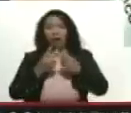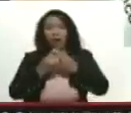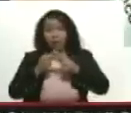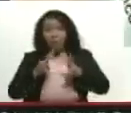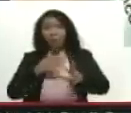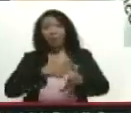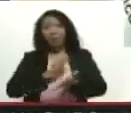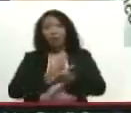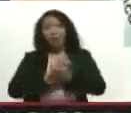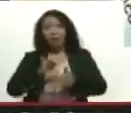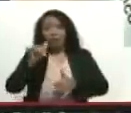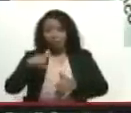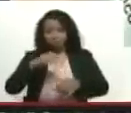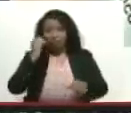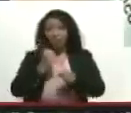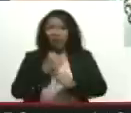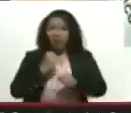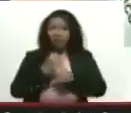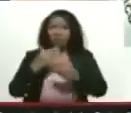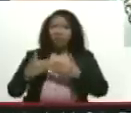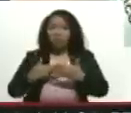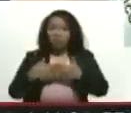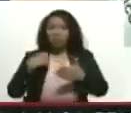trabajando, que está aquí estudiando, que está aquí luchando.